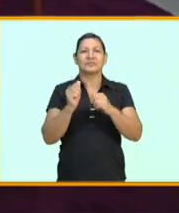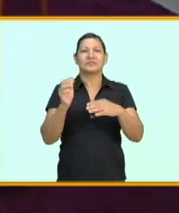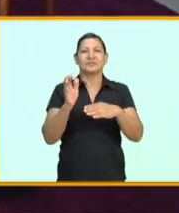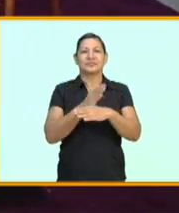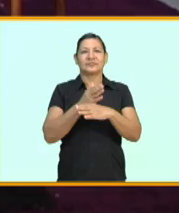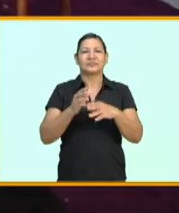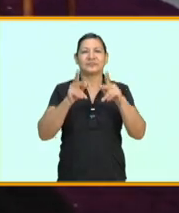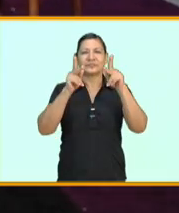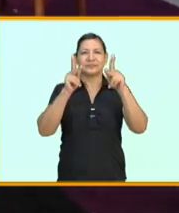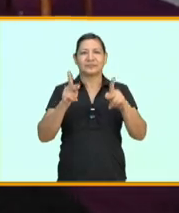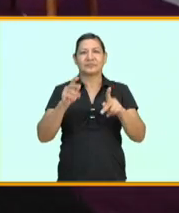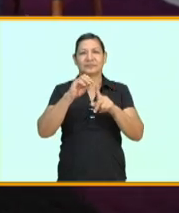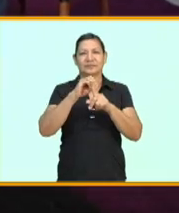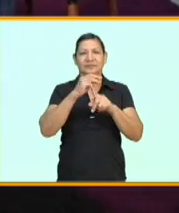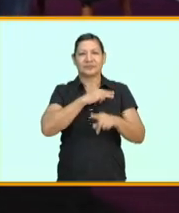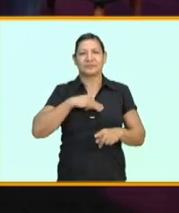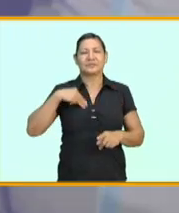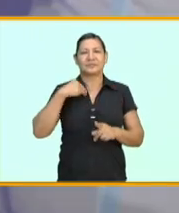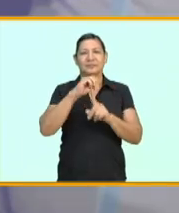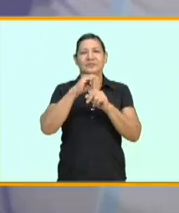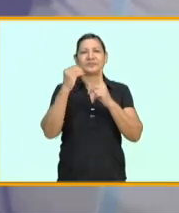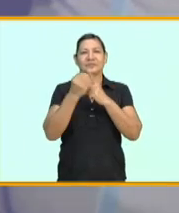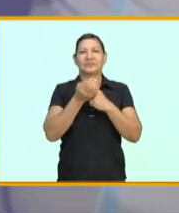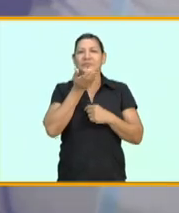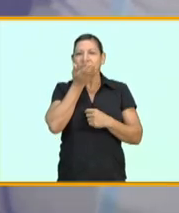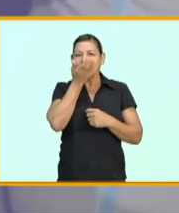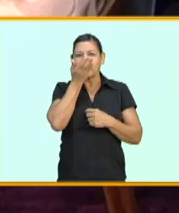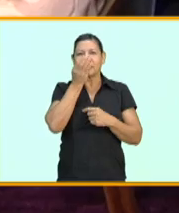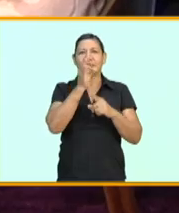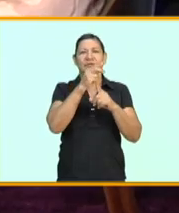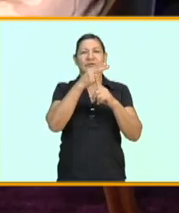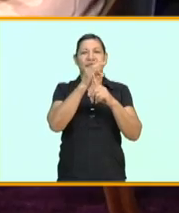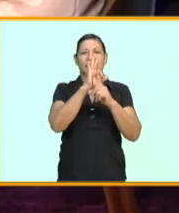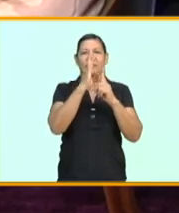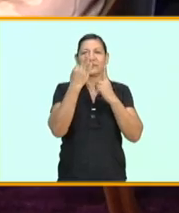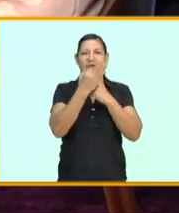directivos y miembros de organizaciones como Los Pipitos, Feconori